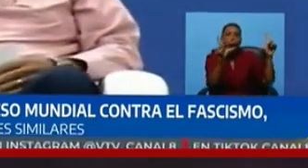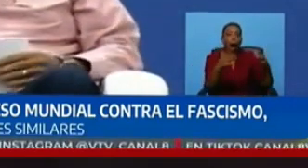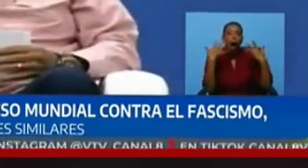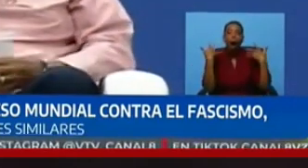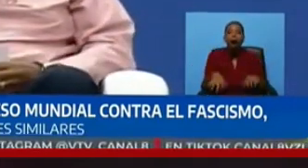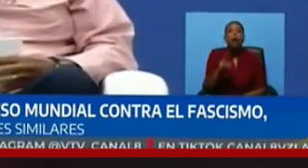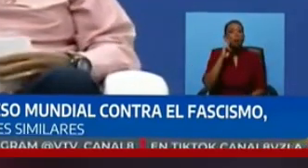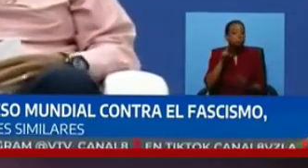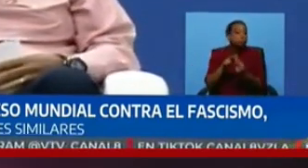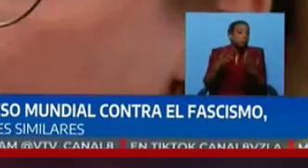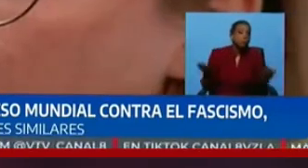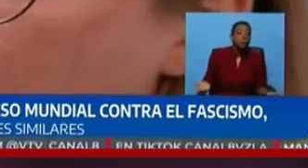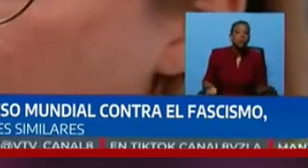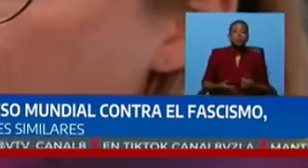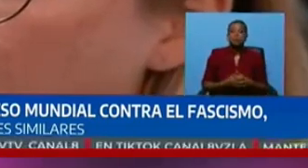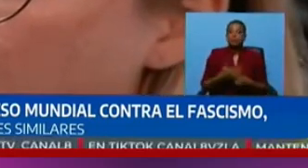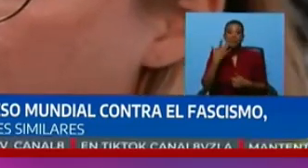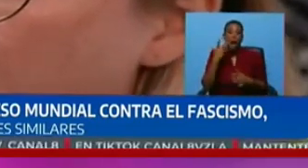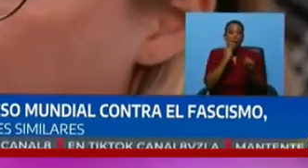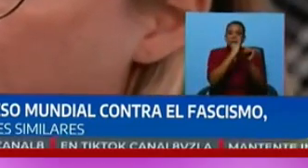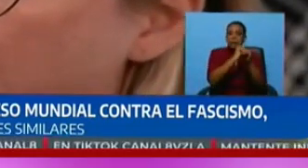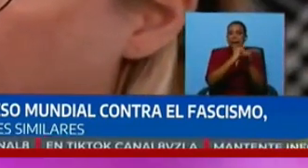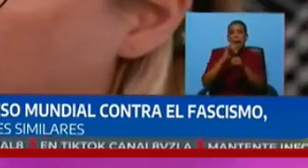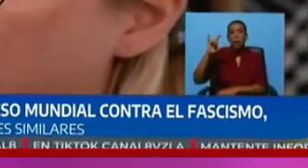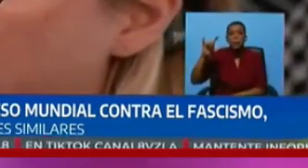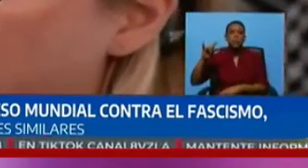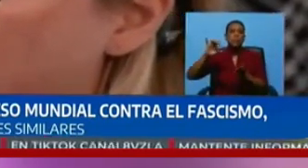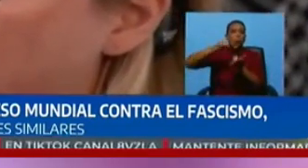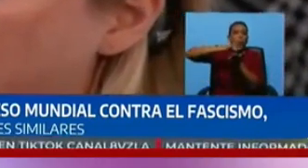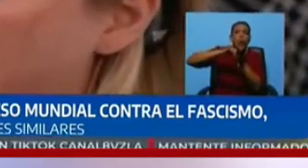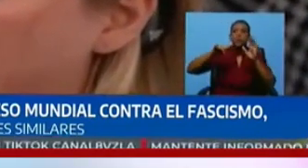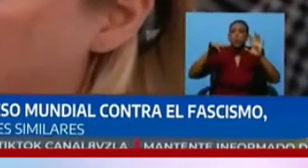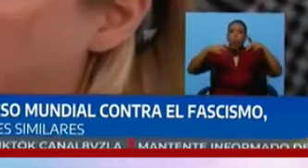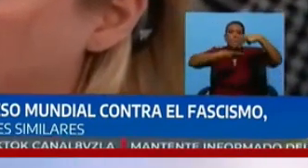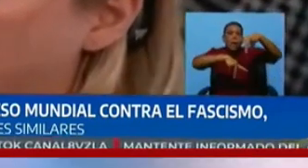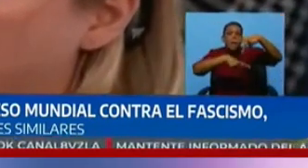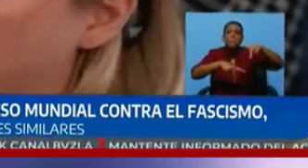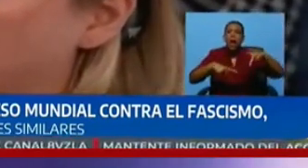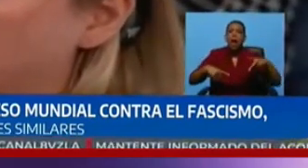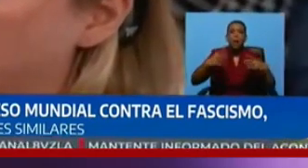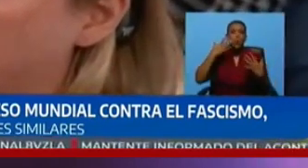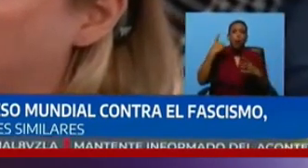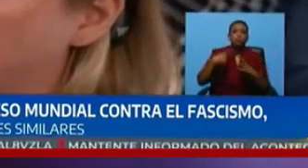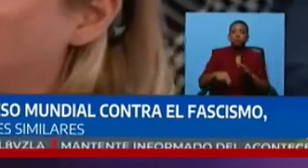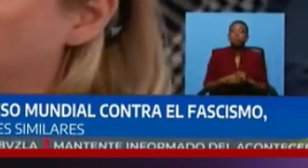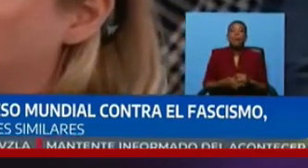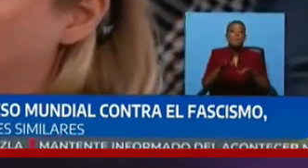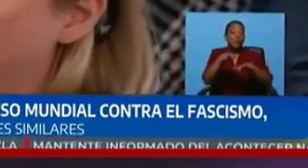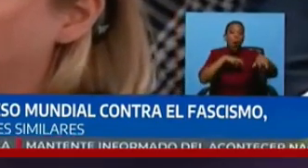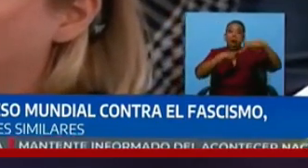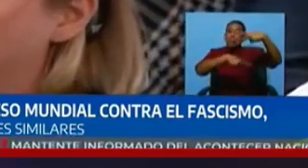Yo aspiro, Carlos, que de aquí, de este congreso que organiza la Venezuela heroica, la Venezuela que está